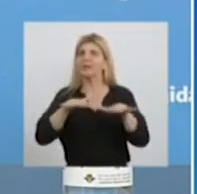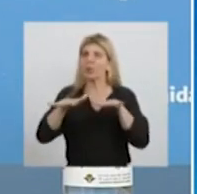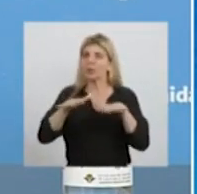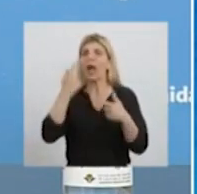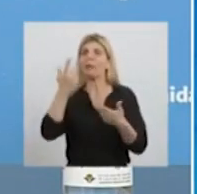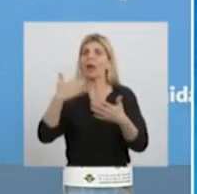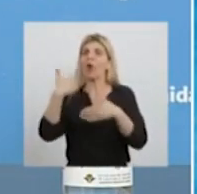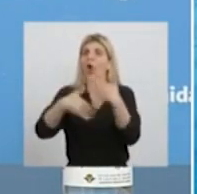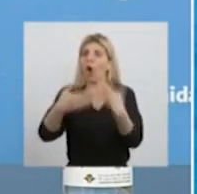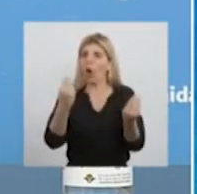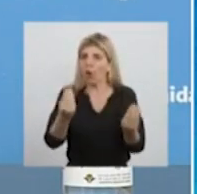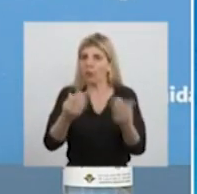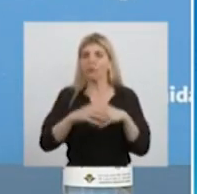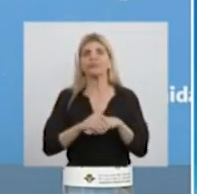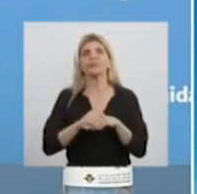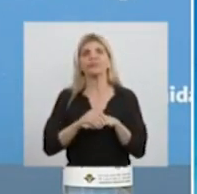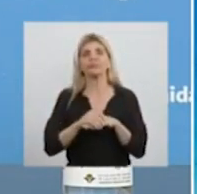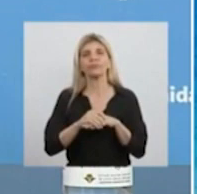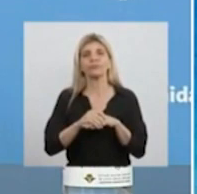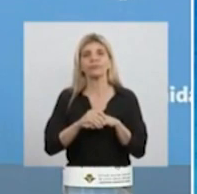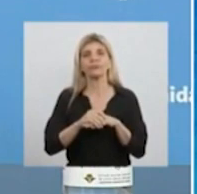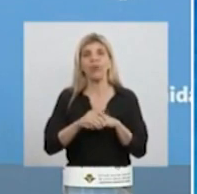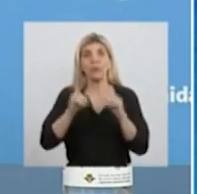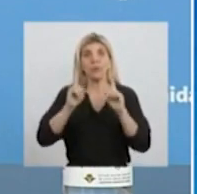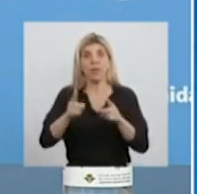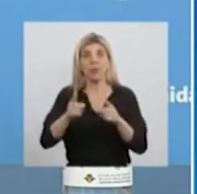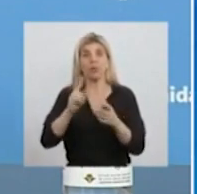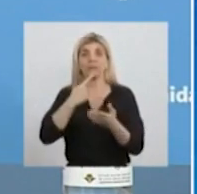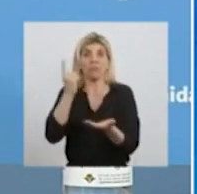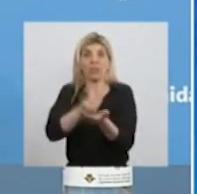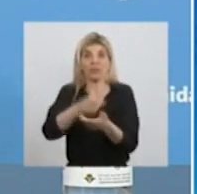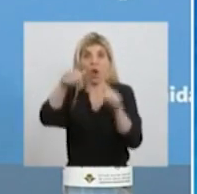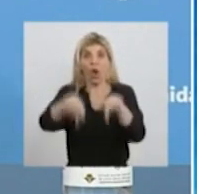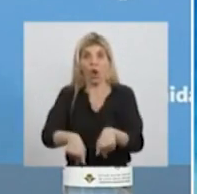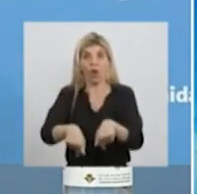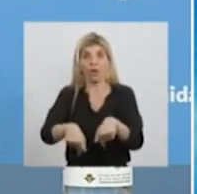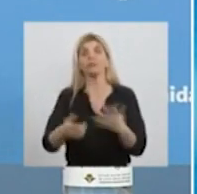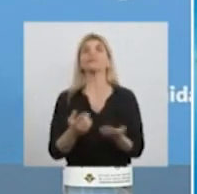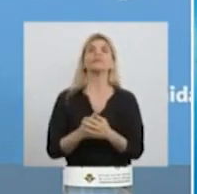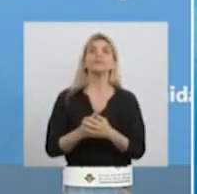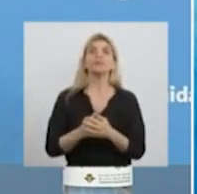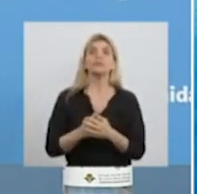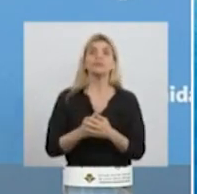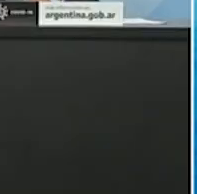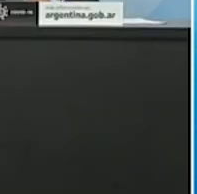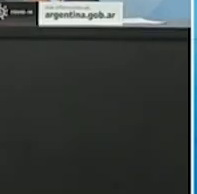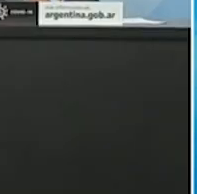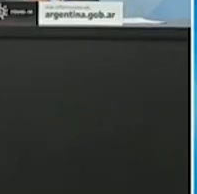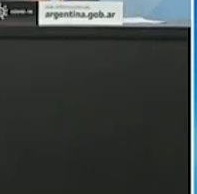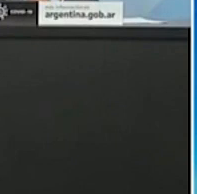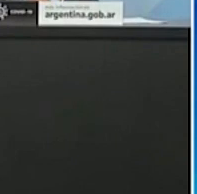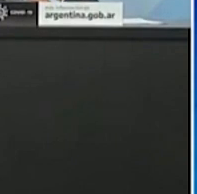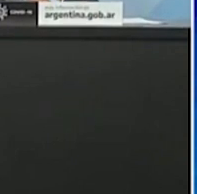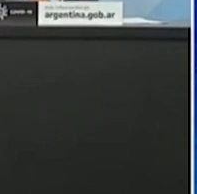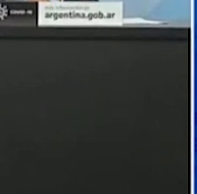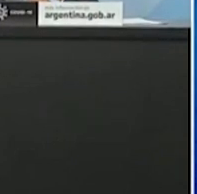hicieron muy mal por querer sacarle rédito político y por las disfuncionalidades que tiene